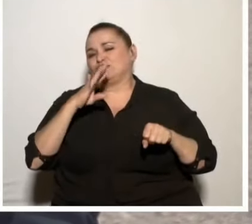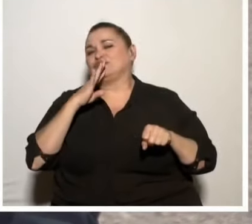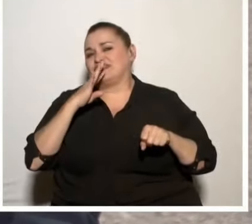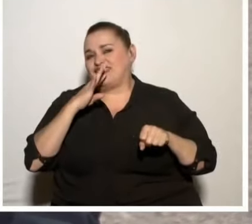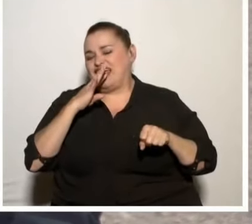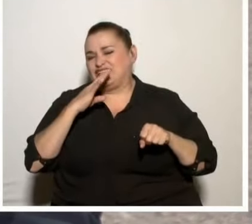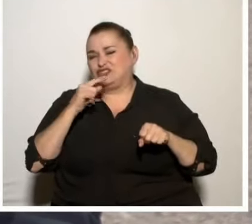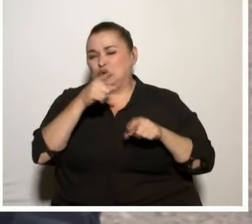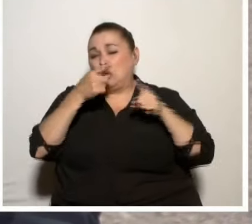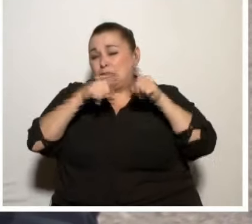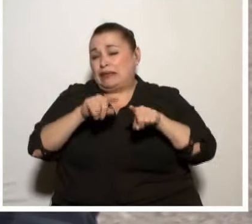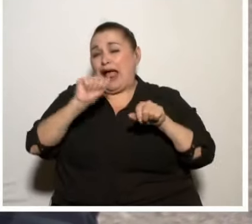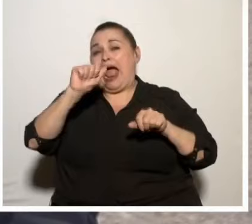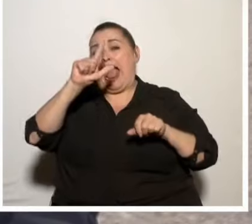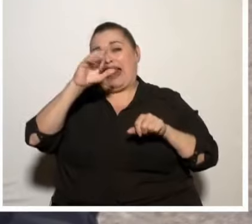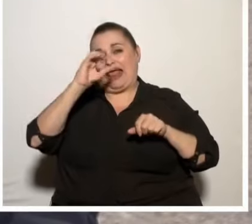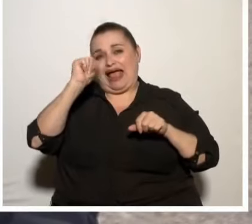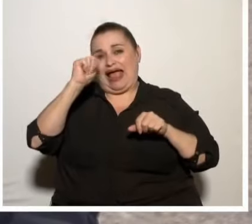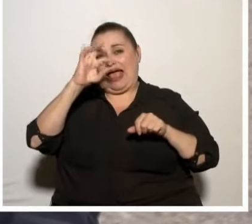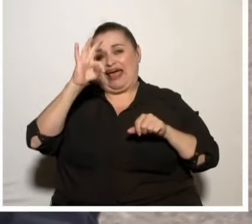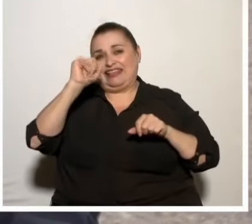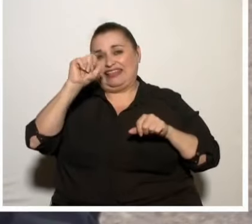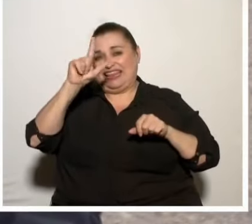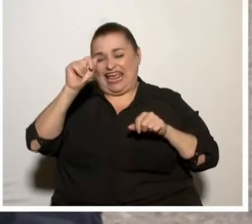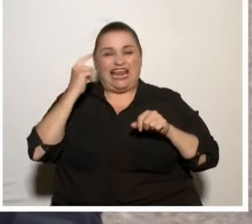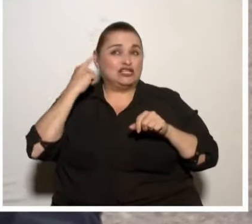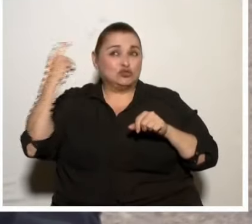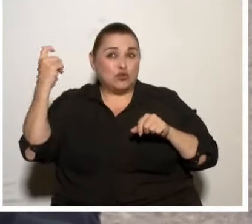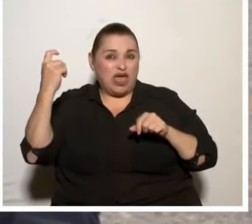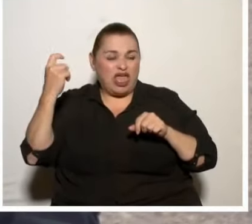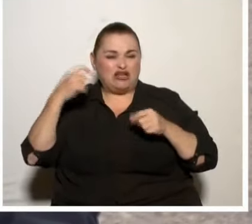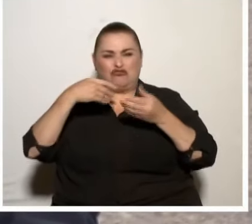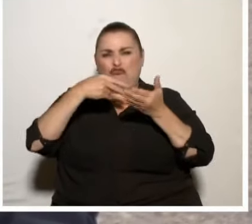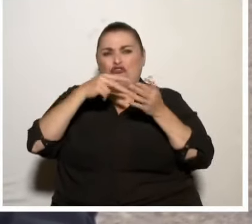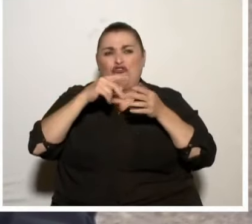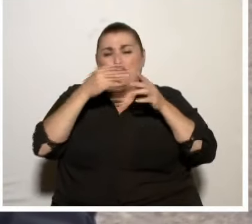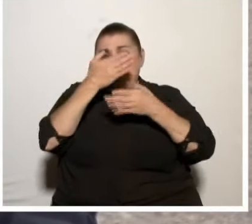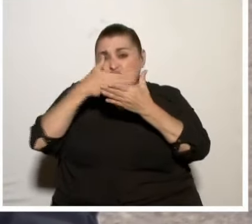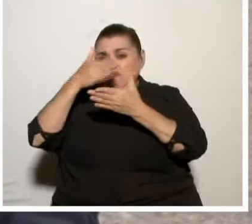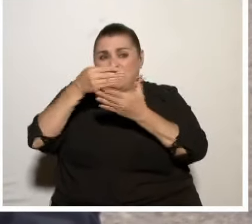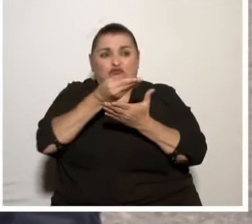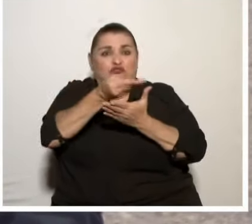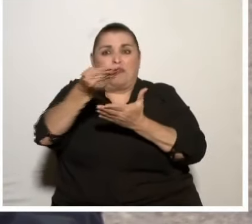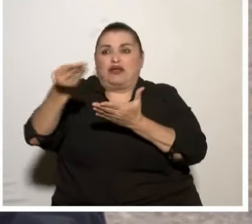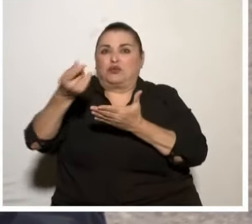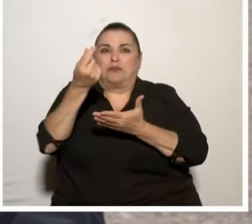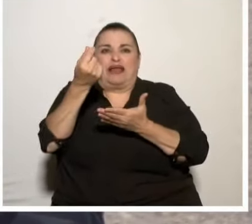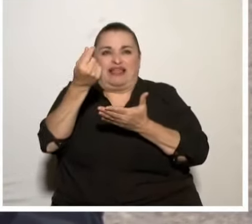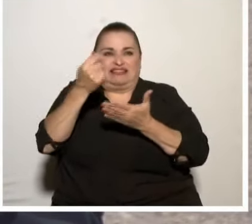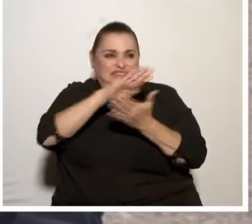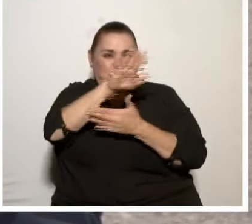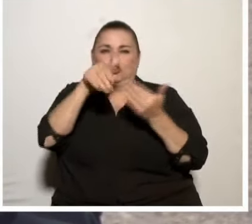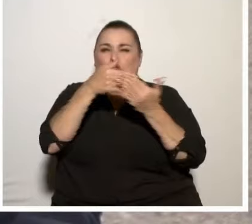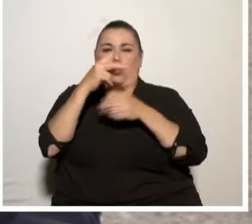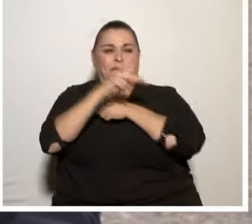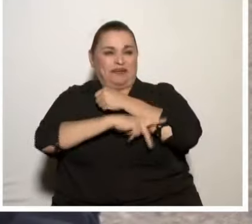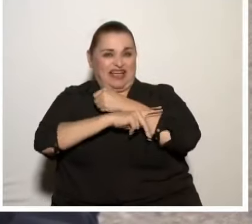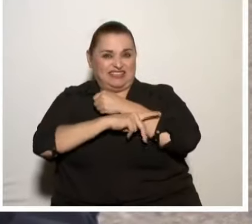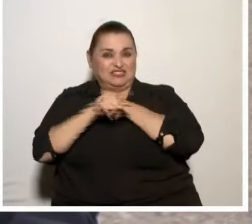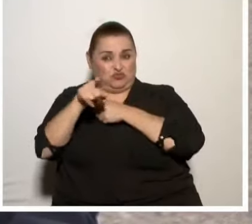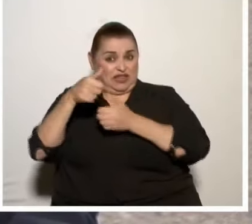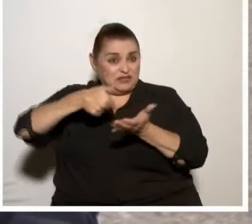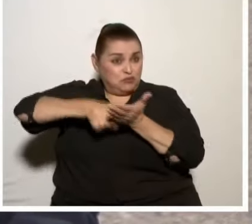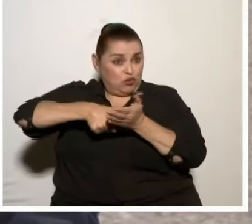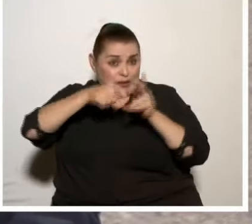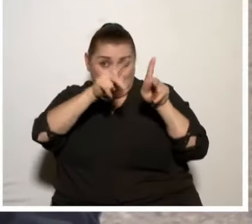caso Alcatel fue muy sonado porque repartió coimas por todo el país. ¿Y qué? ¿Van a votar por alguien que recibió